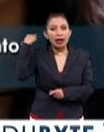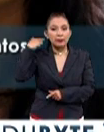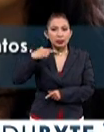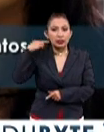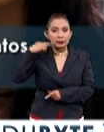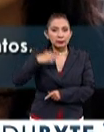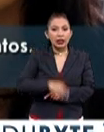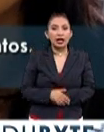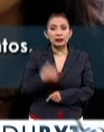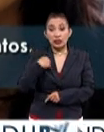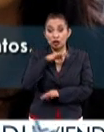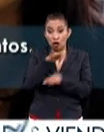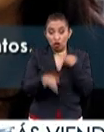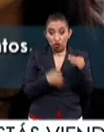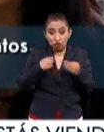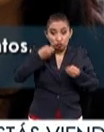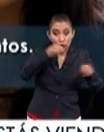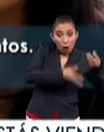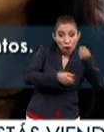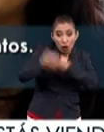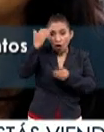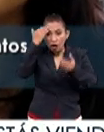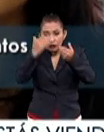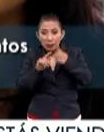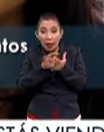Xni, Yikinin, yo no cominau, na,